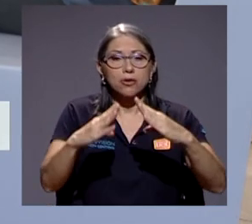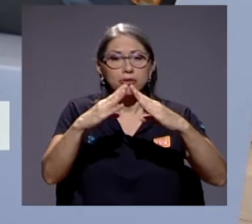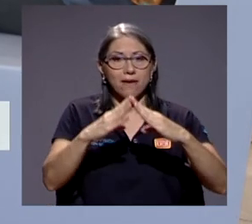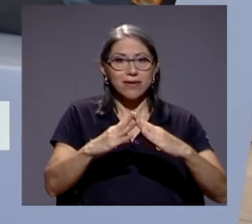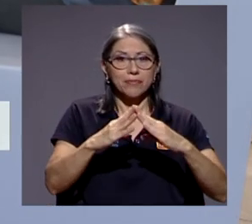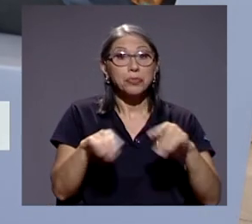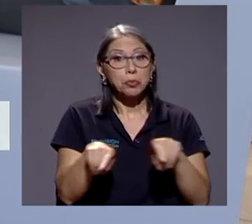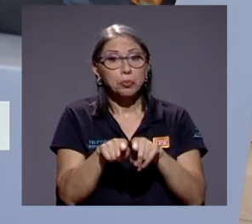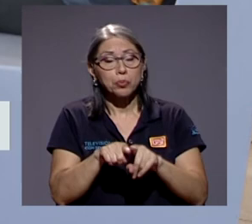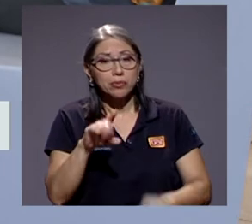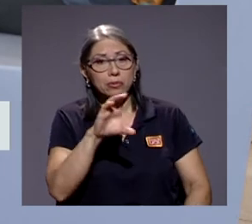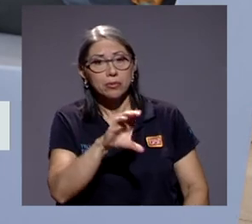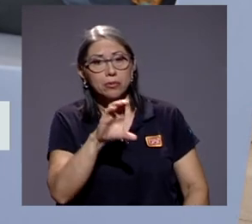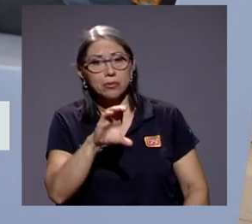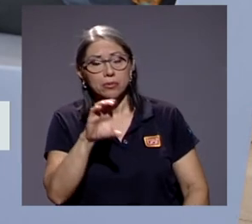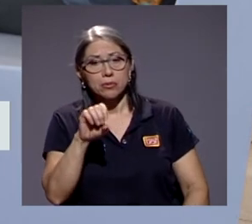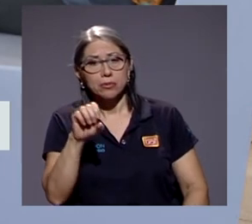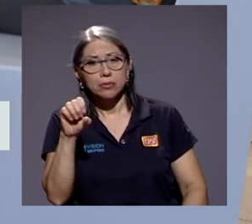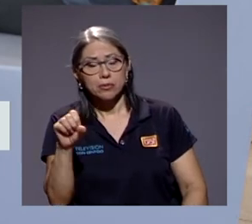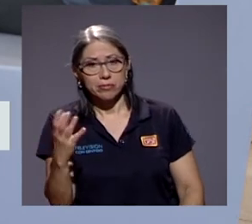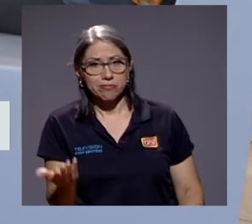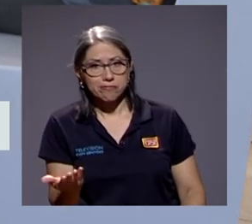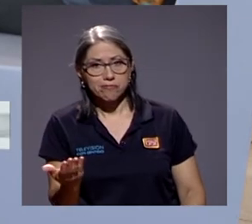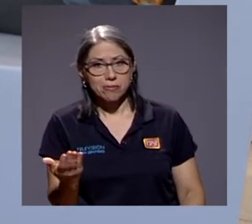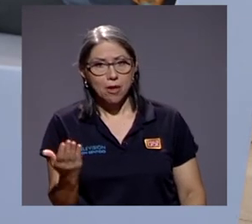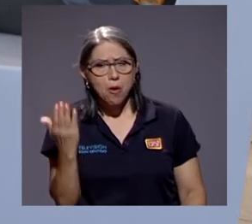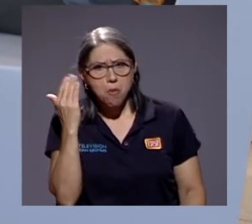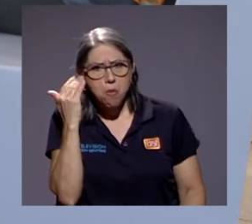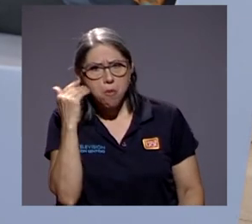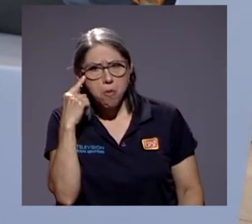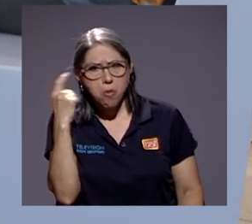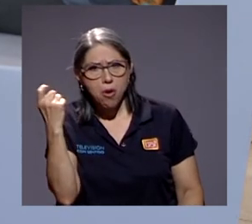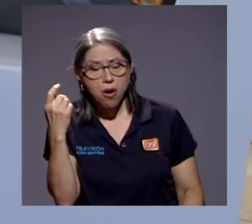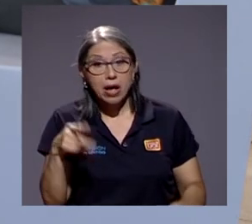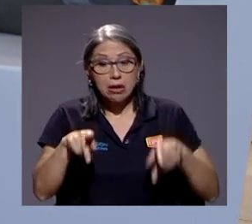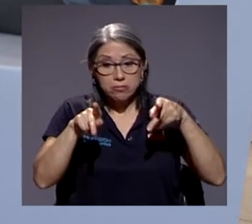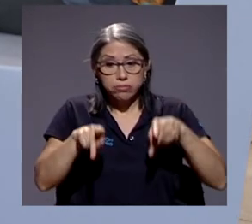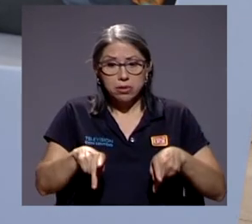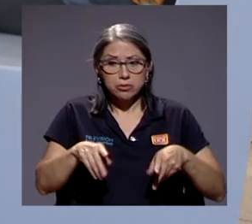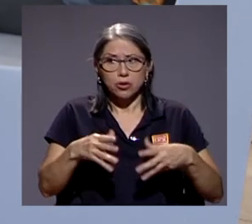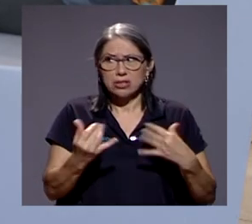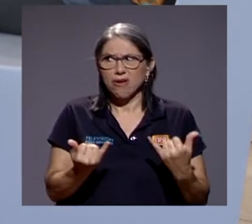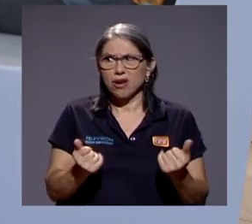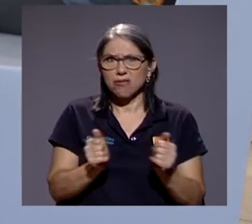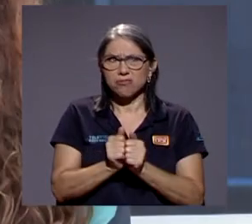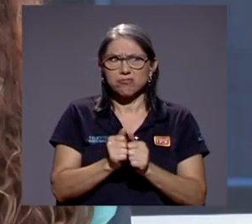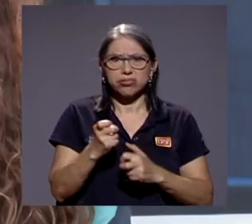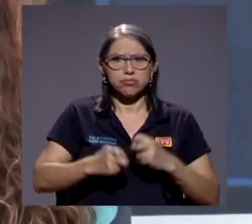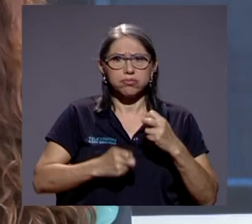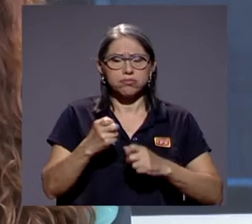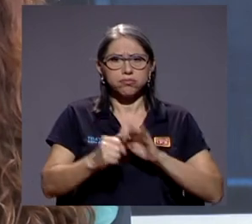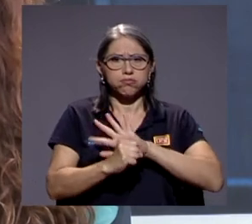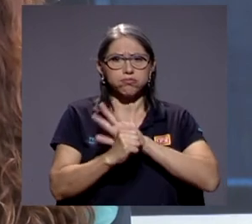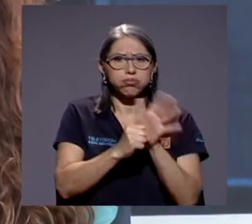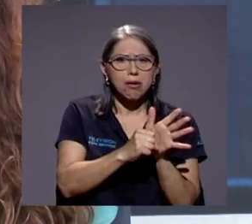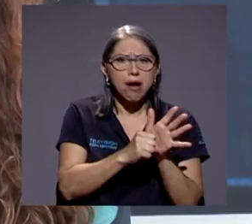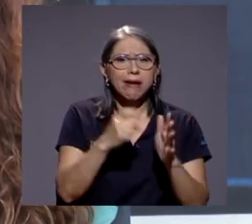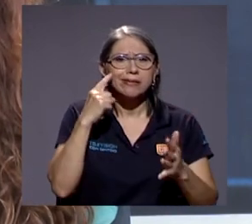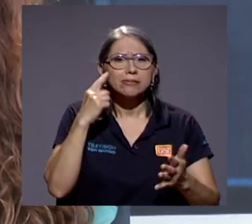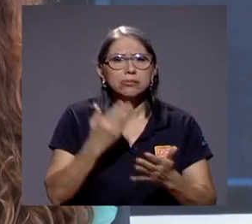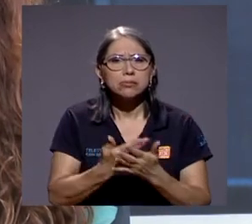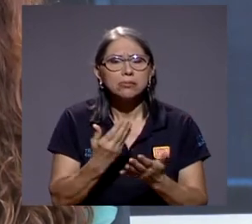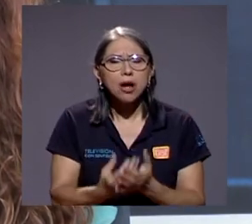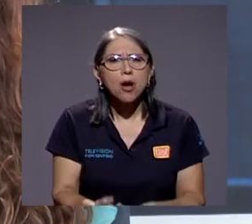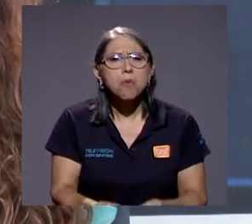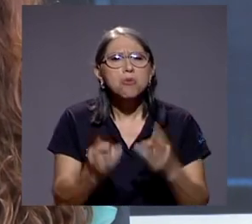propia caja costarricense del seguro social porque bueno la crisis de la pandemia lo que evidencia es que tenemos muchos asuntos estructurales